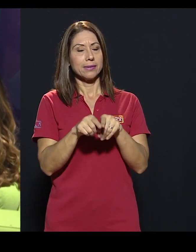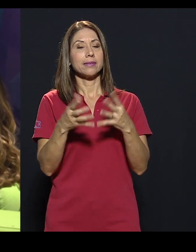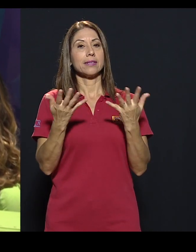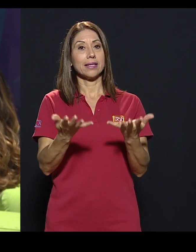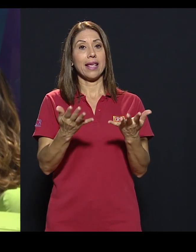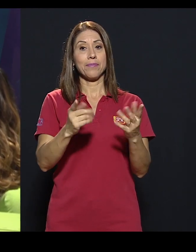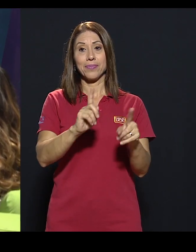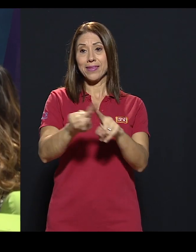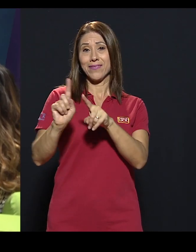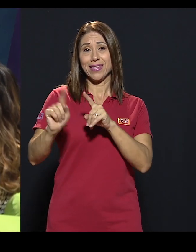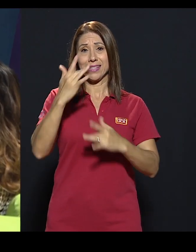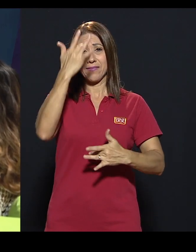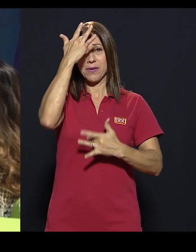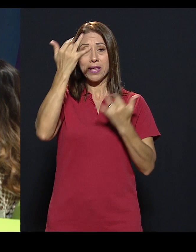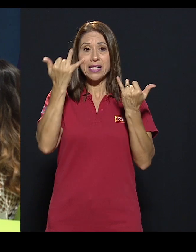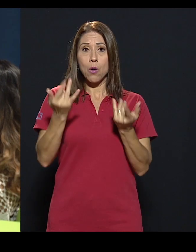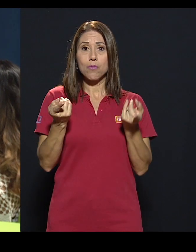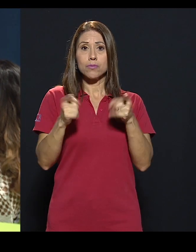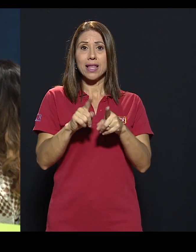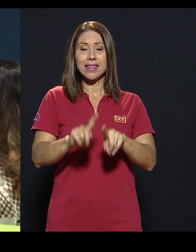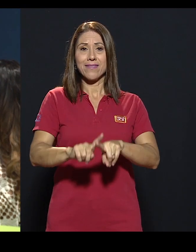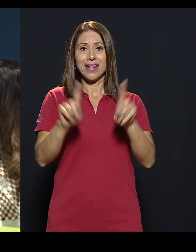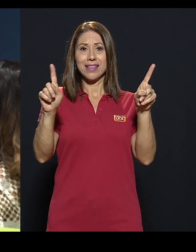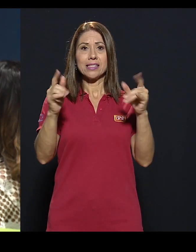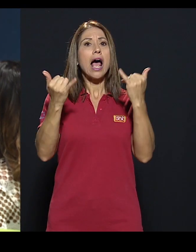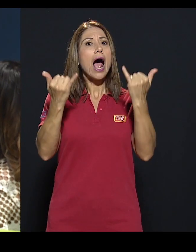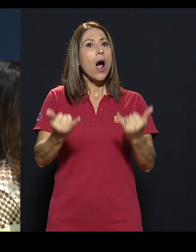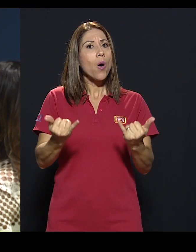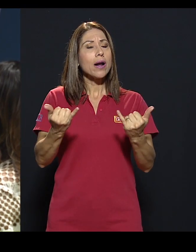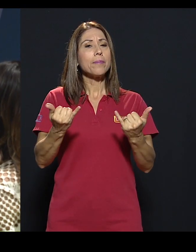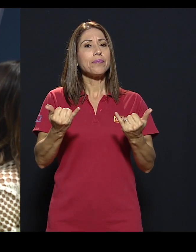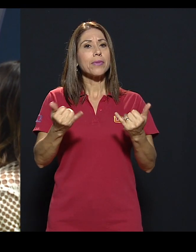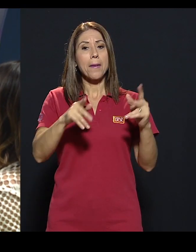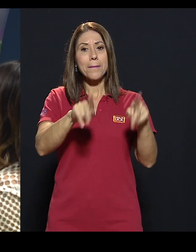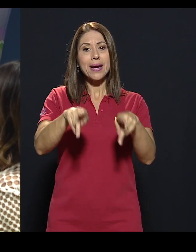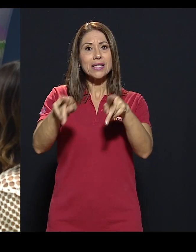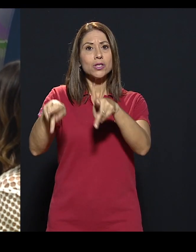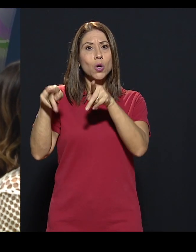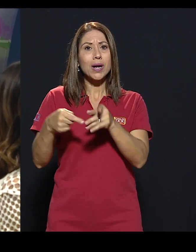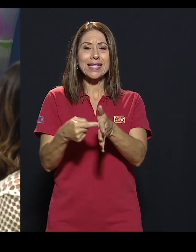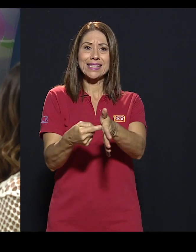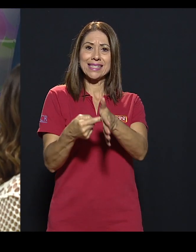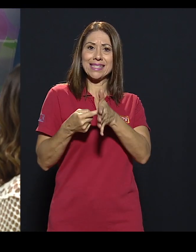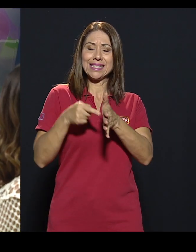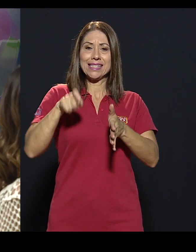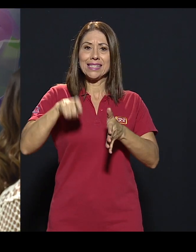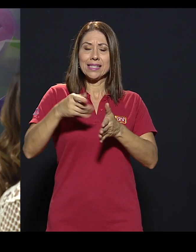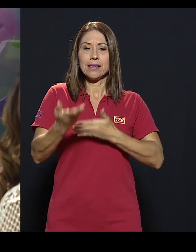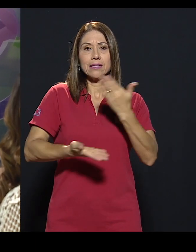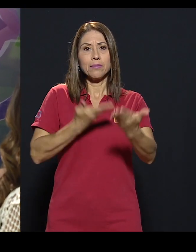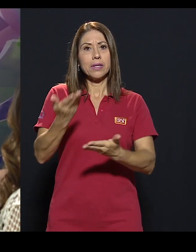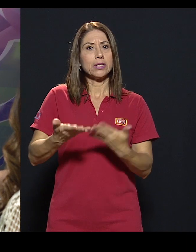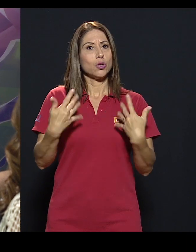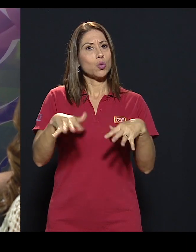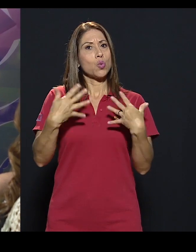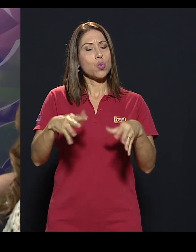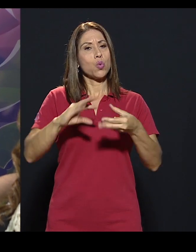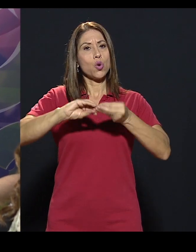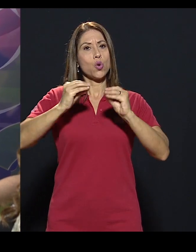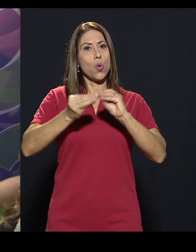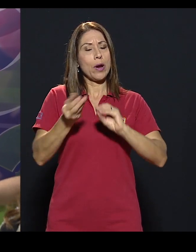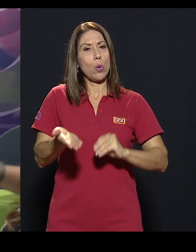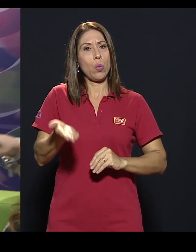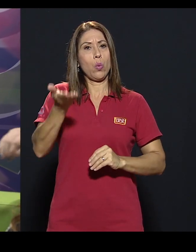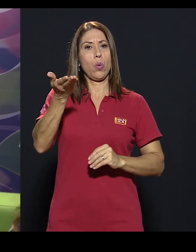las enfermedades, es el mayor número de personas que están demandando servicios, ¿verdad? Porque tenemos una población